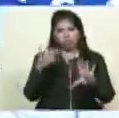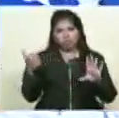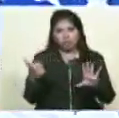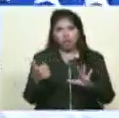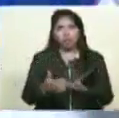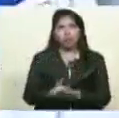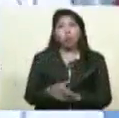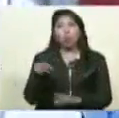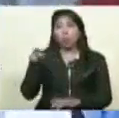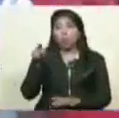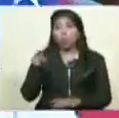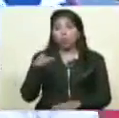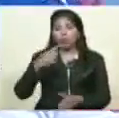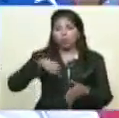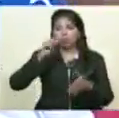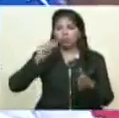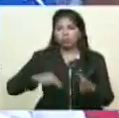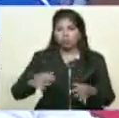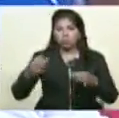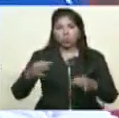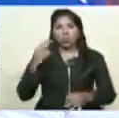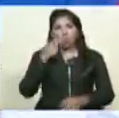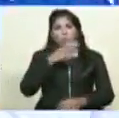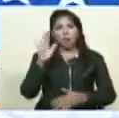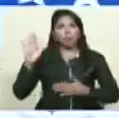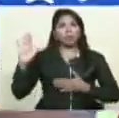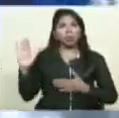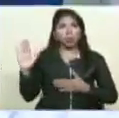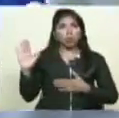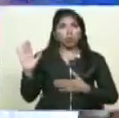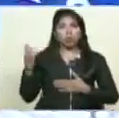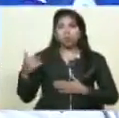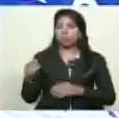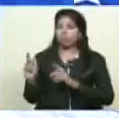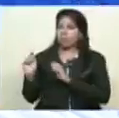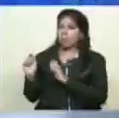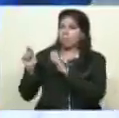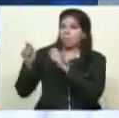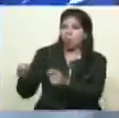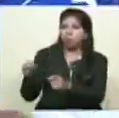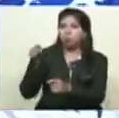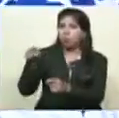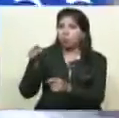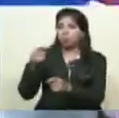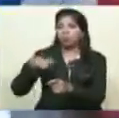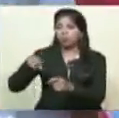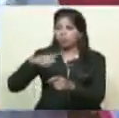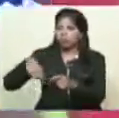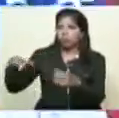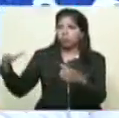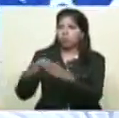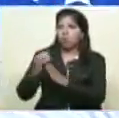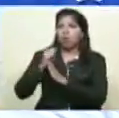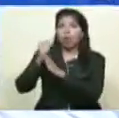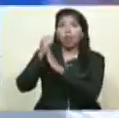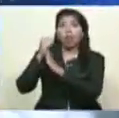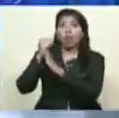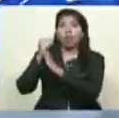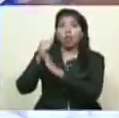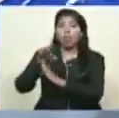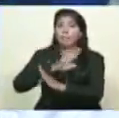nos juramentó y nos dio la responsabilidad, presidente, a nosotros de llevar la rienda, en el tema de